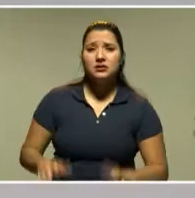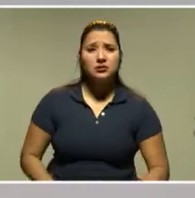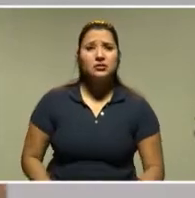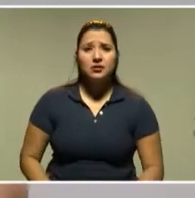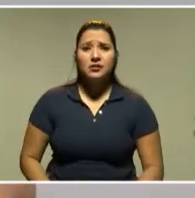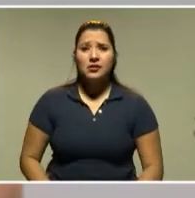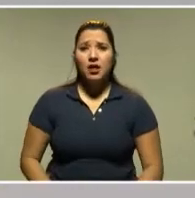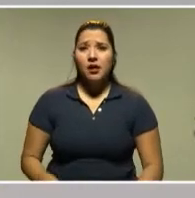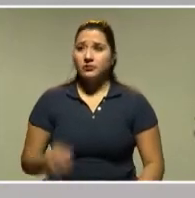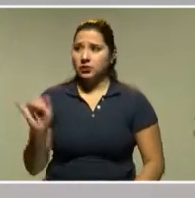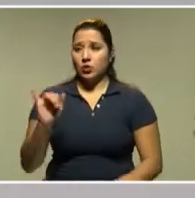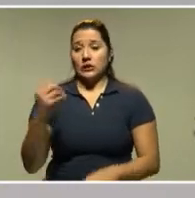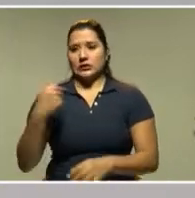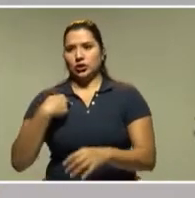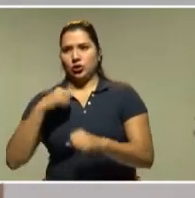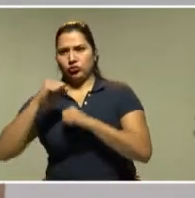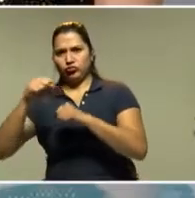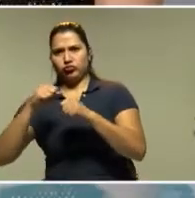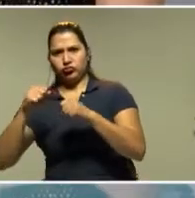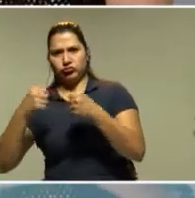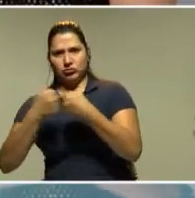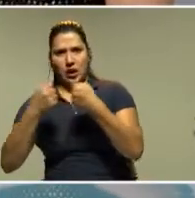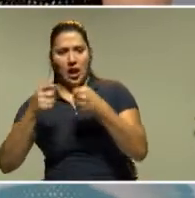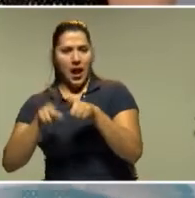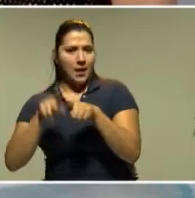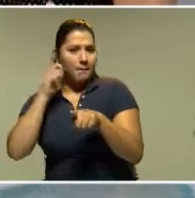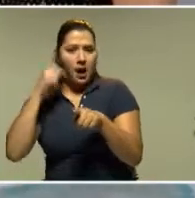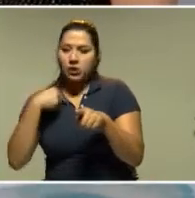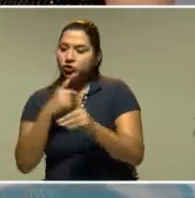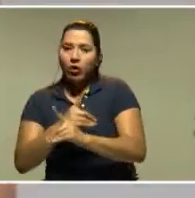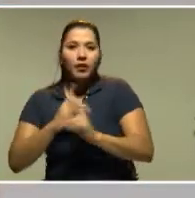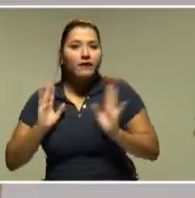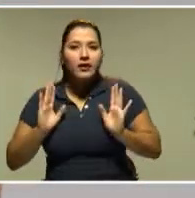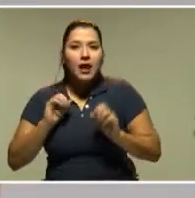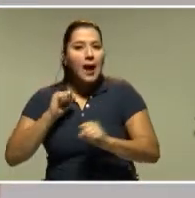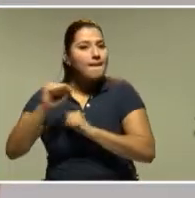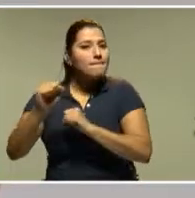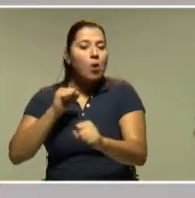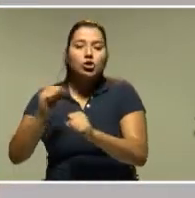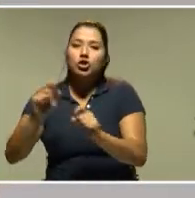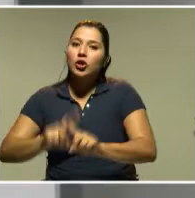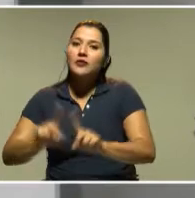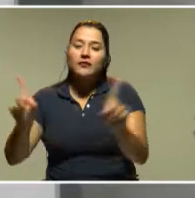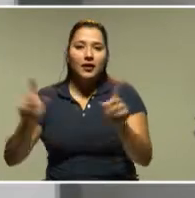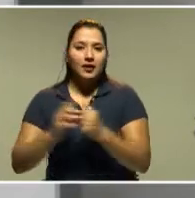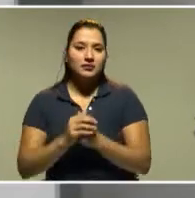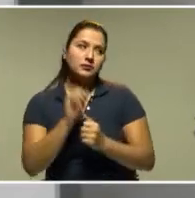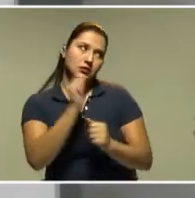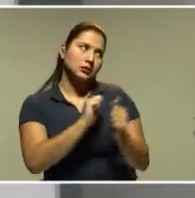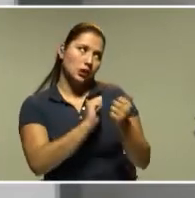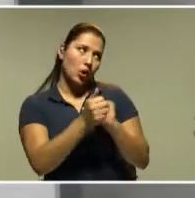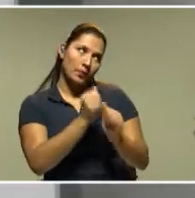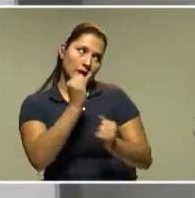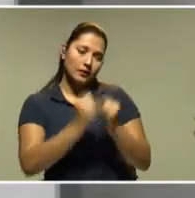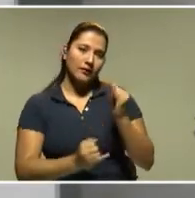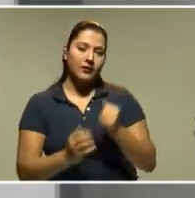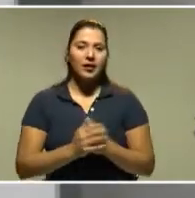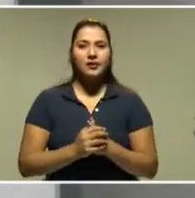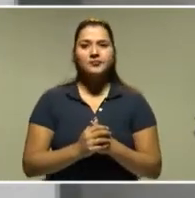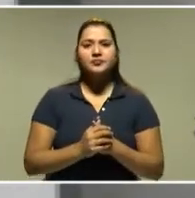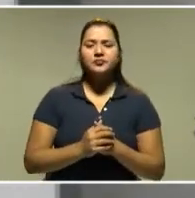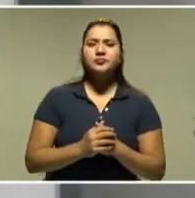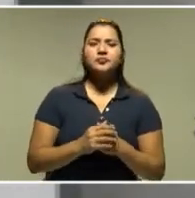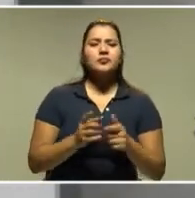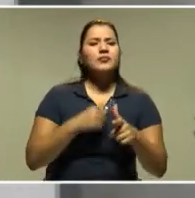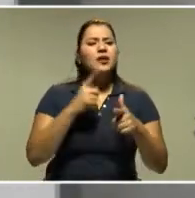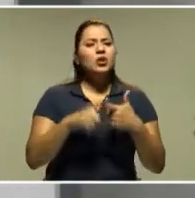subir mi hermana que yo le voy a pegar. Okay. ¿Y el boxeo es diferente? Claro que sí, es una competencia al final. Sí. ¿Quién le